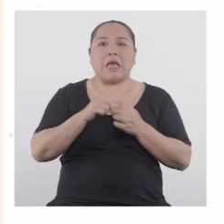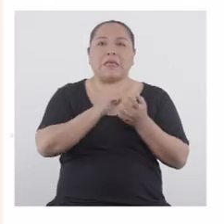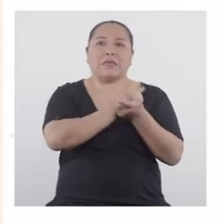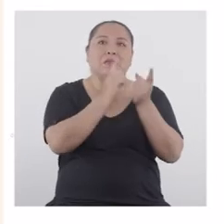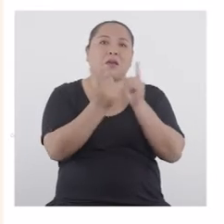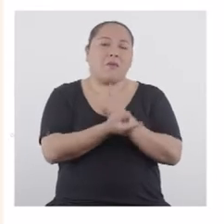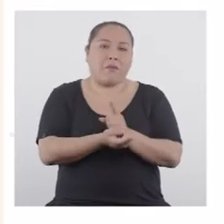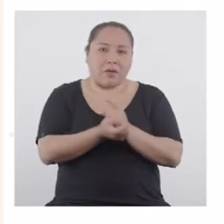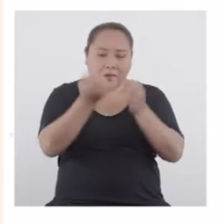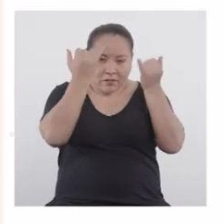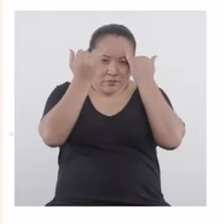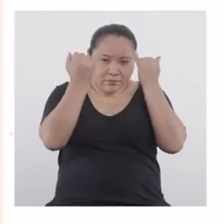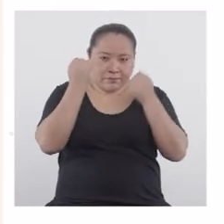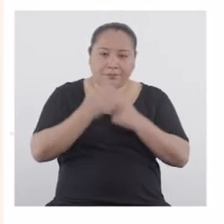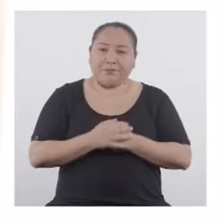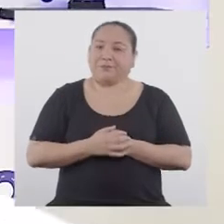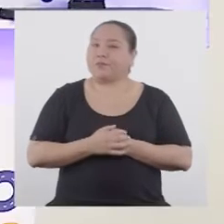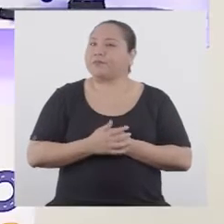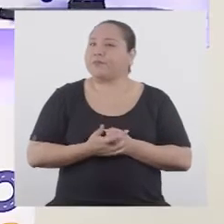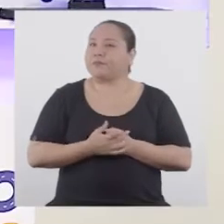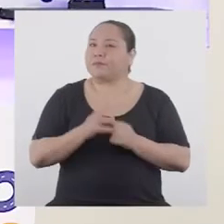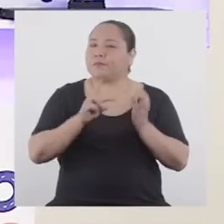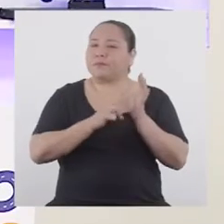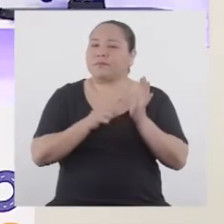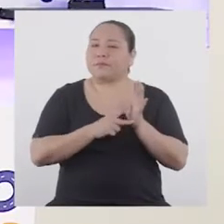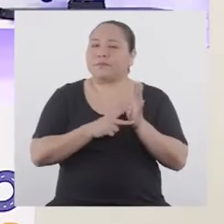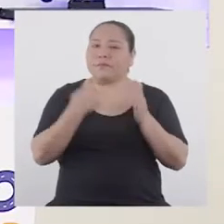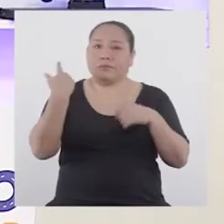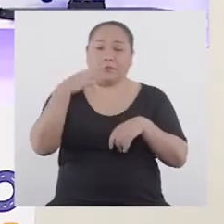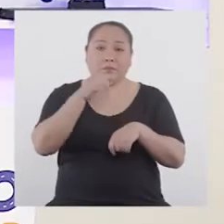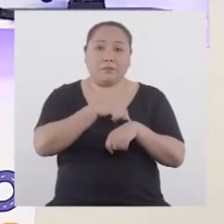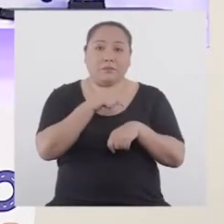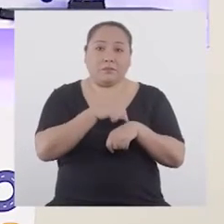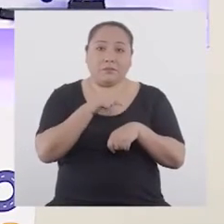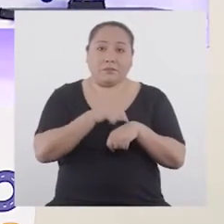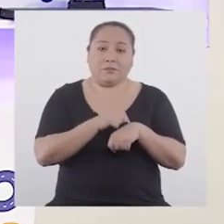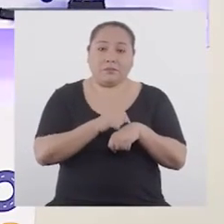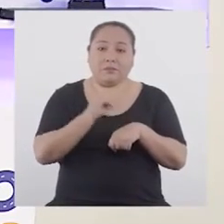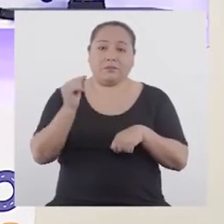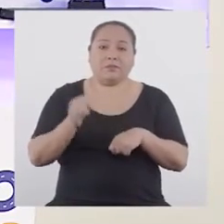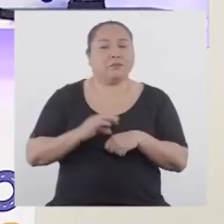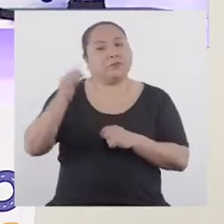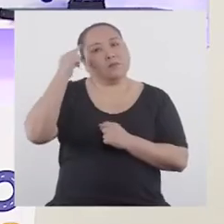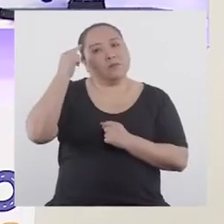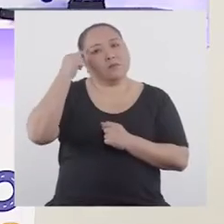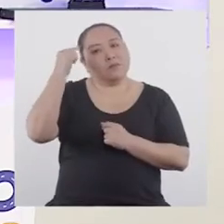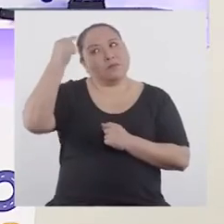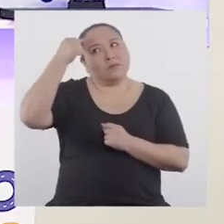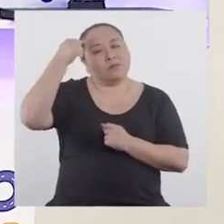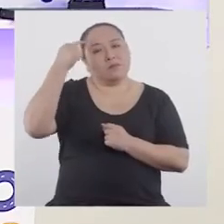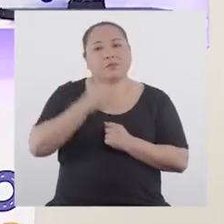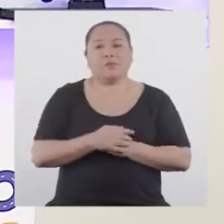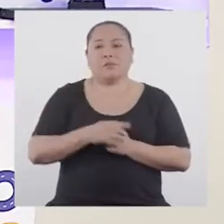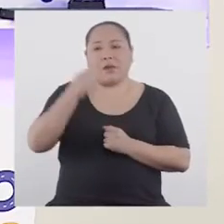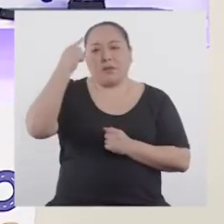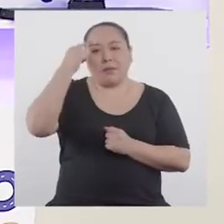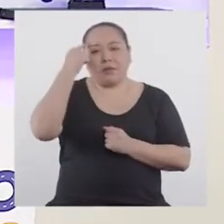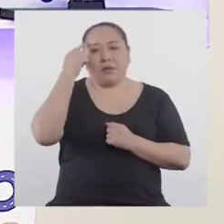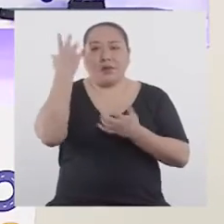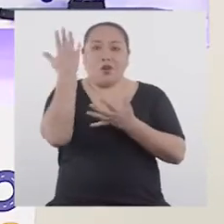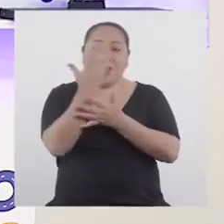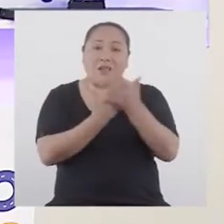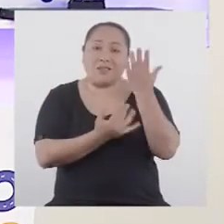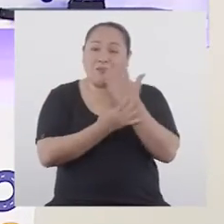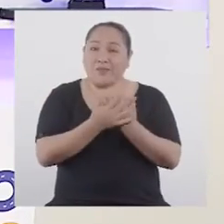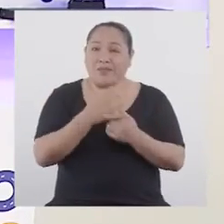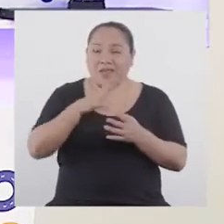pasar a materializar la idea. O sea, ¿ha llegado el momento de pasar de estar pensando con la mente a pensar con